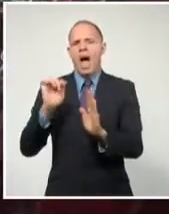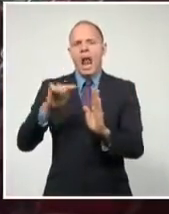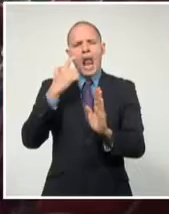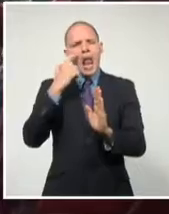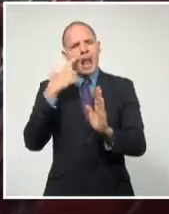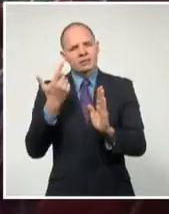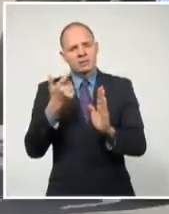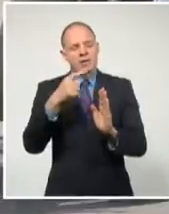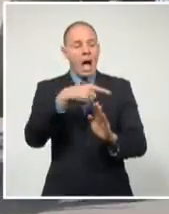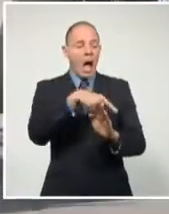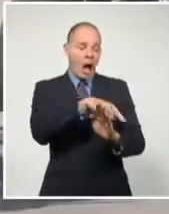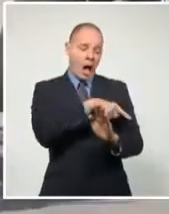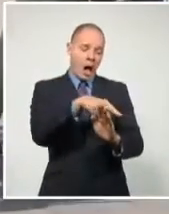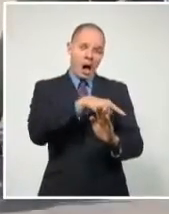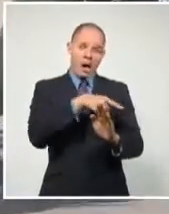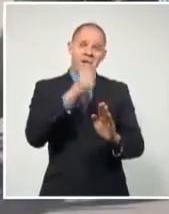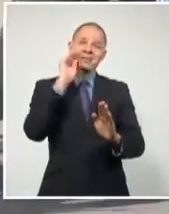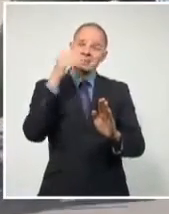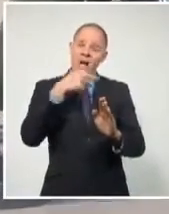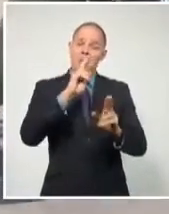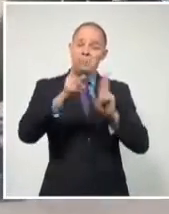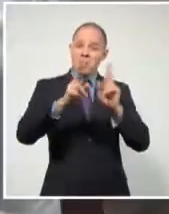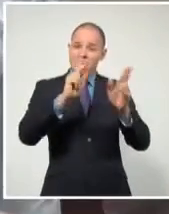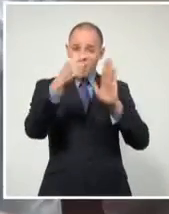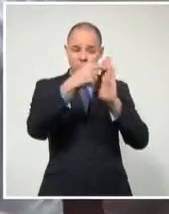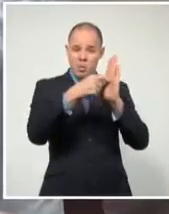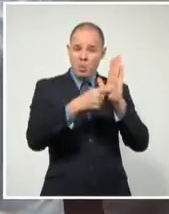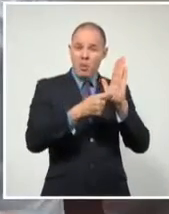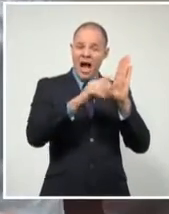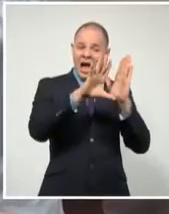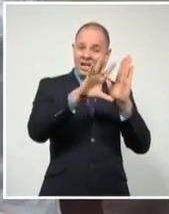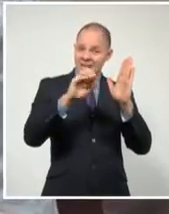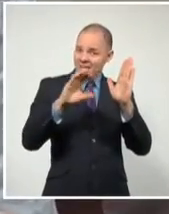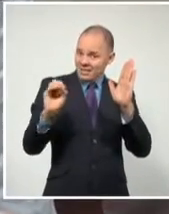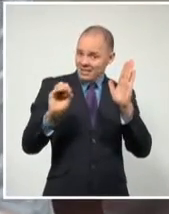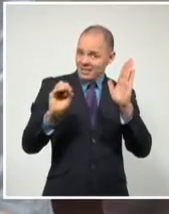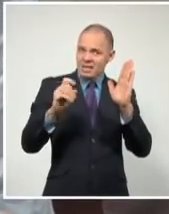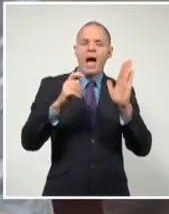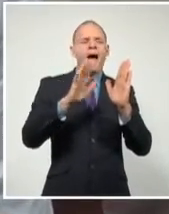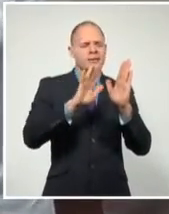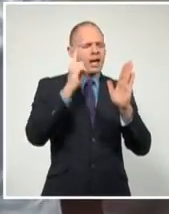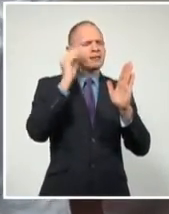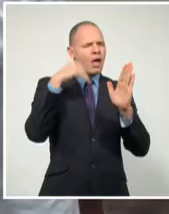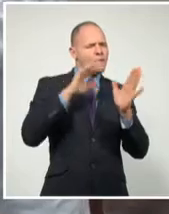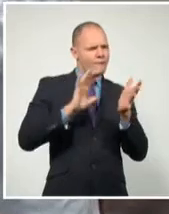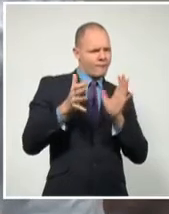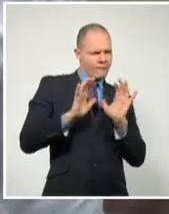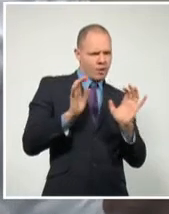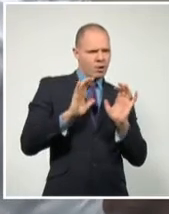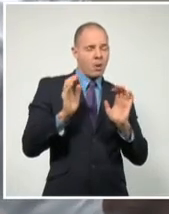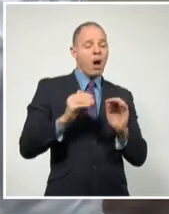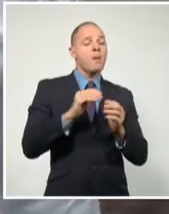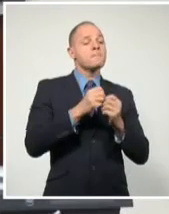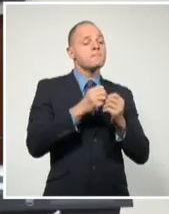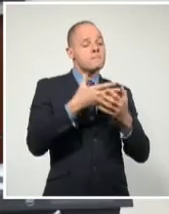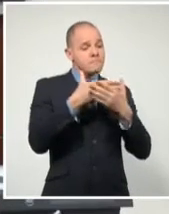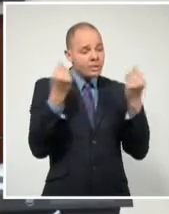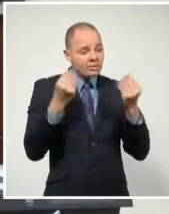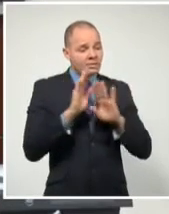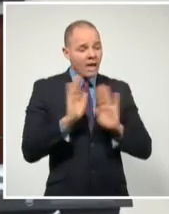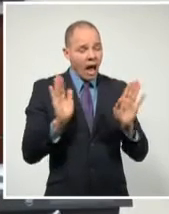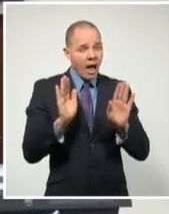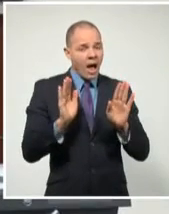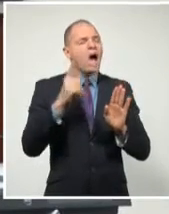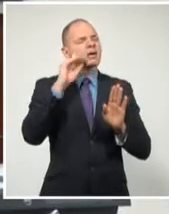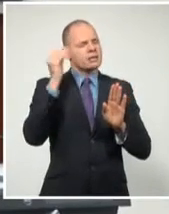país durante este periodo de pandemia. El viceprimer ministro y titular de Economía y Planificación, Alejandro Gil, presentó las